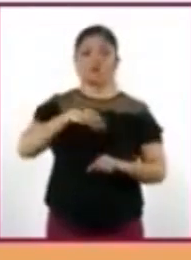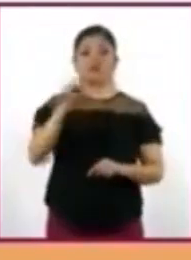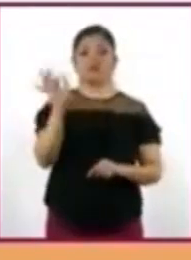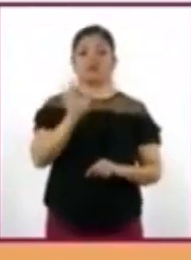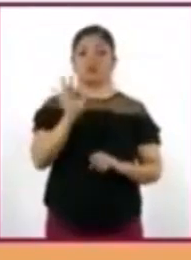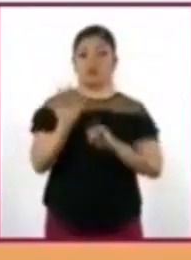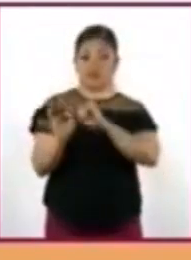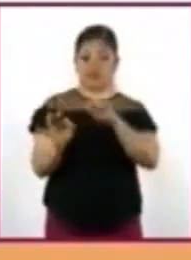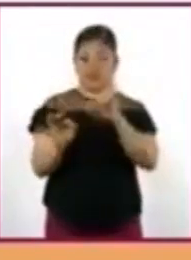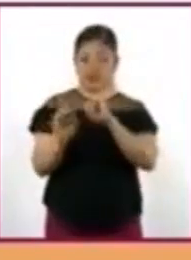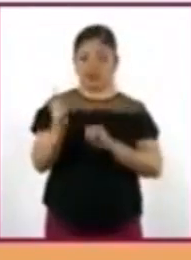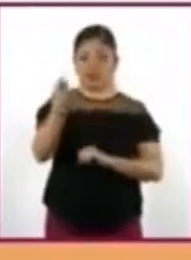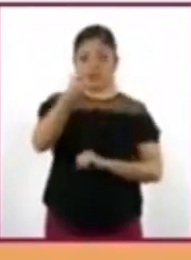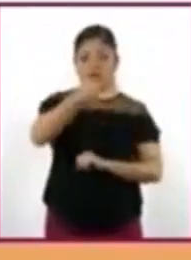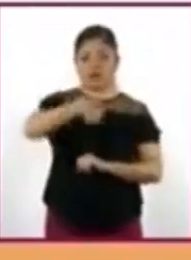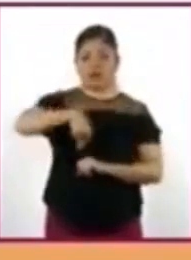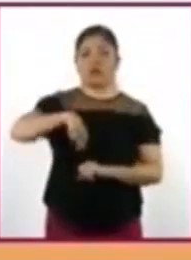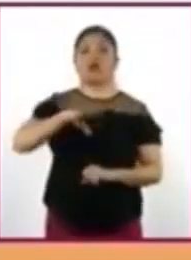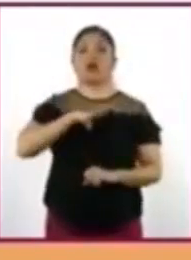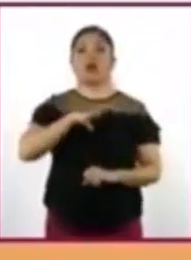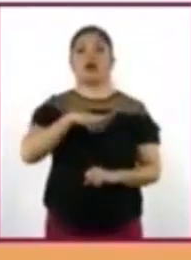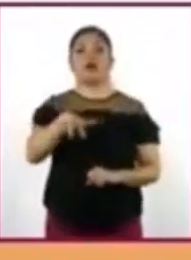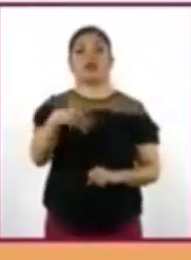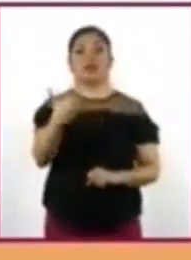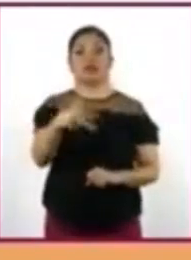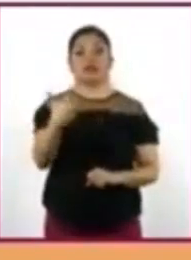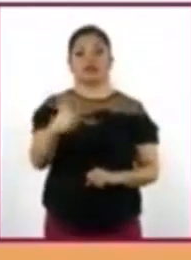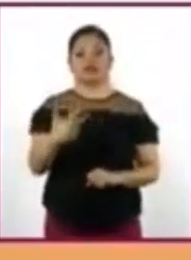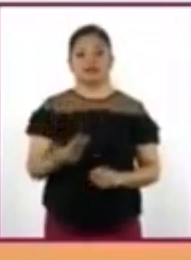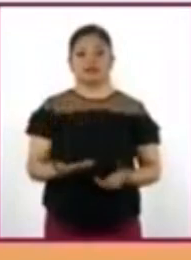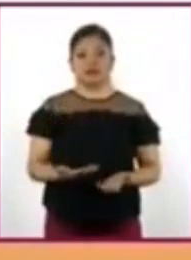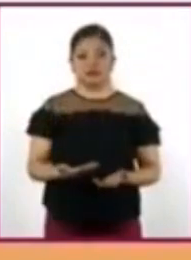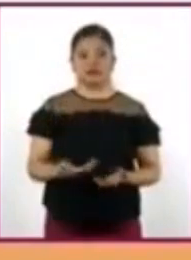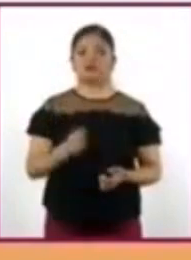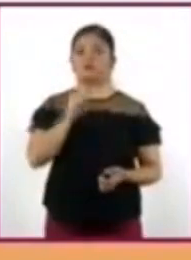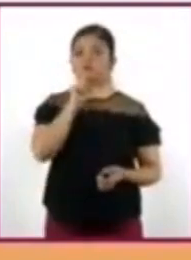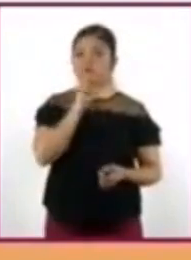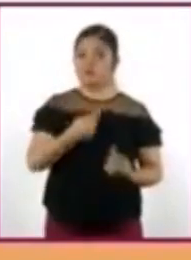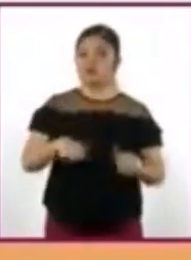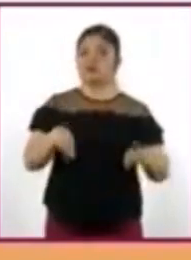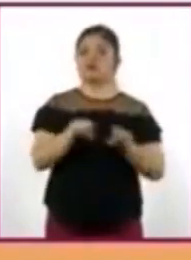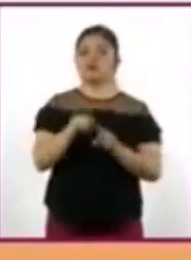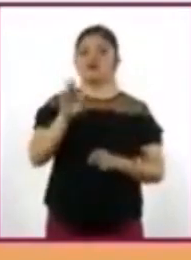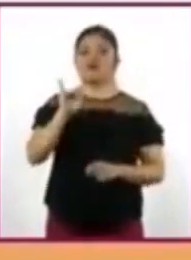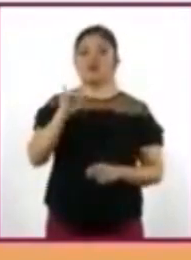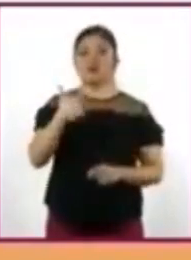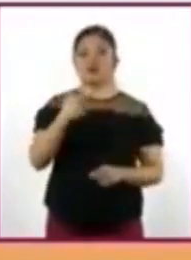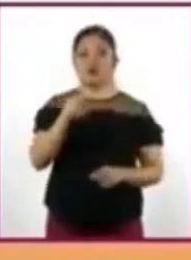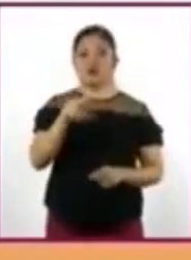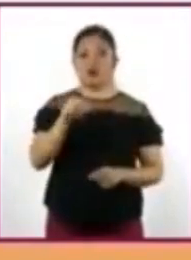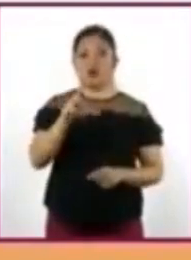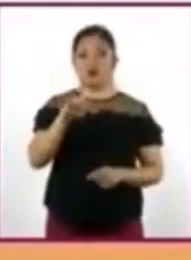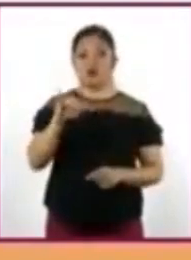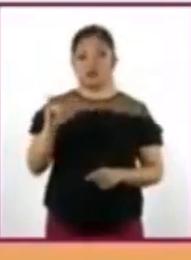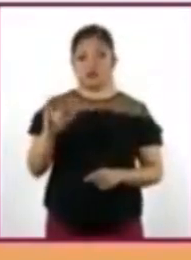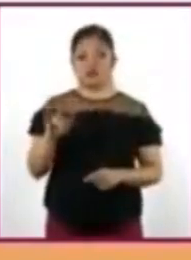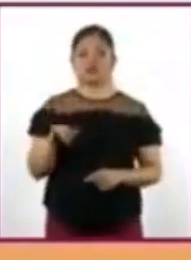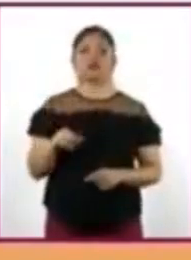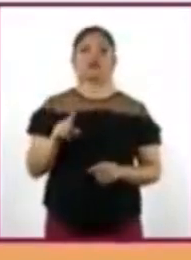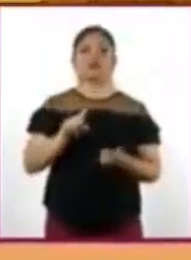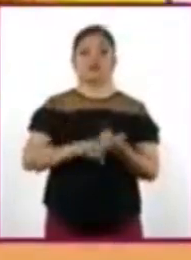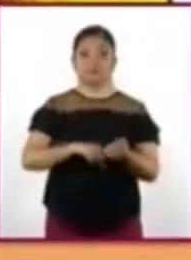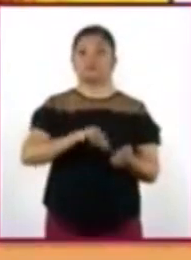la izquierda, vemos que son 13. Dos de los números de la sucesión de Fibonacci. ¿Qué otros patrones